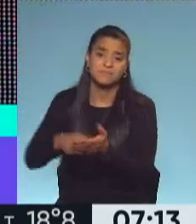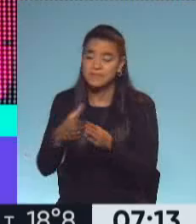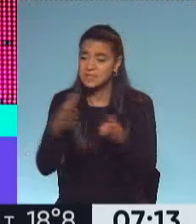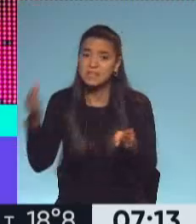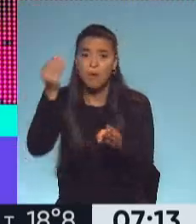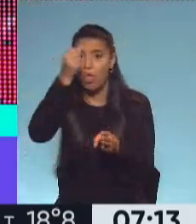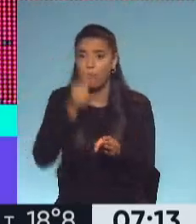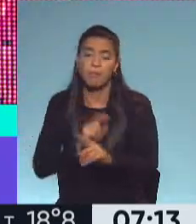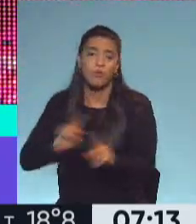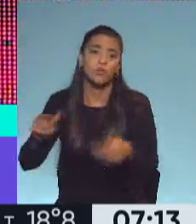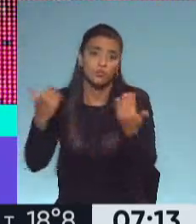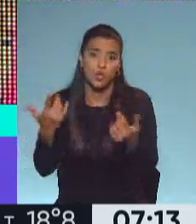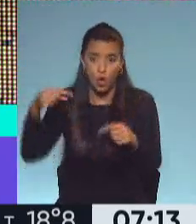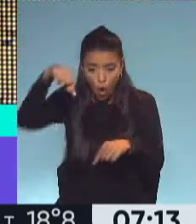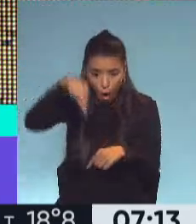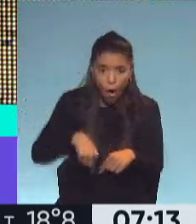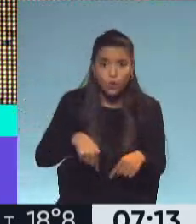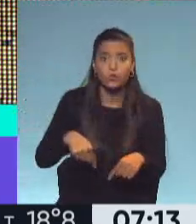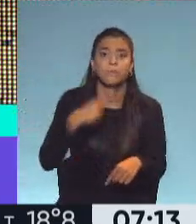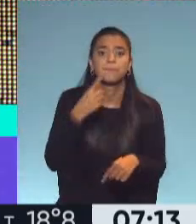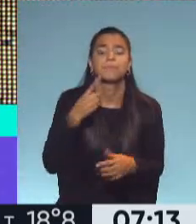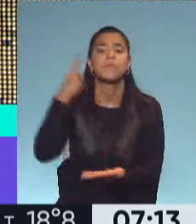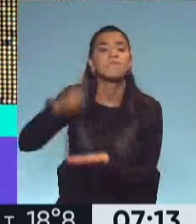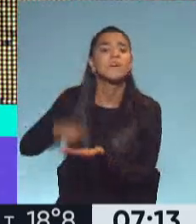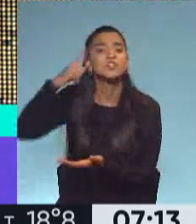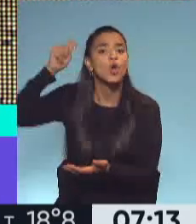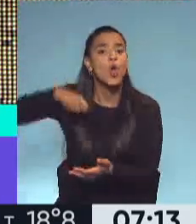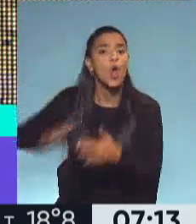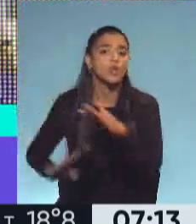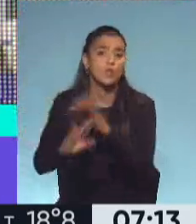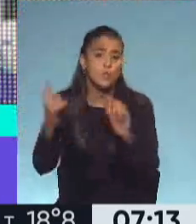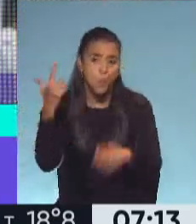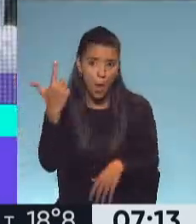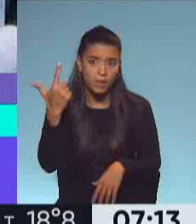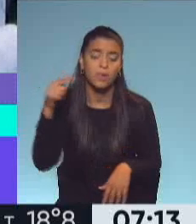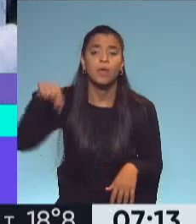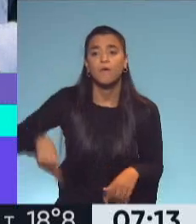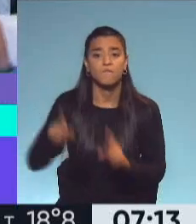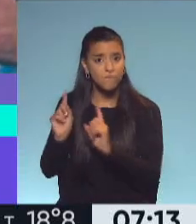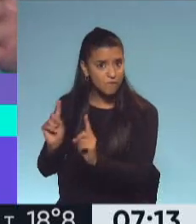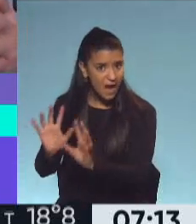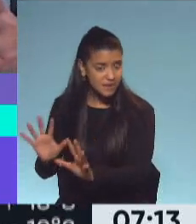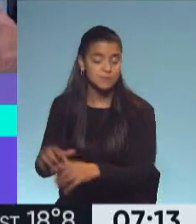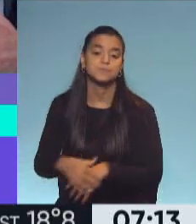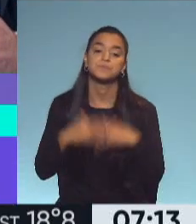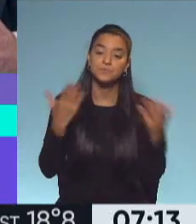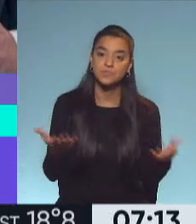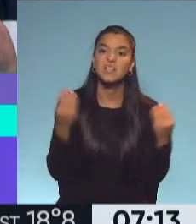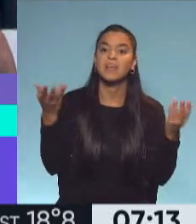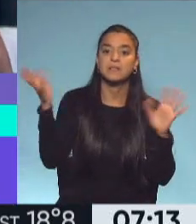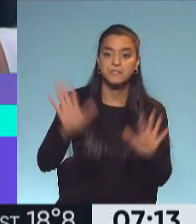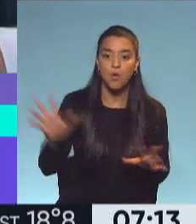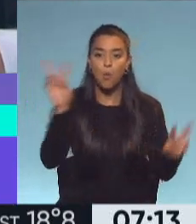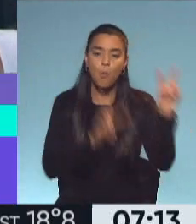fin de semana, con lo cual hoy, de hecho, no hay fallo de la Corte. Hoy se habría mantenido. Entonces lo que hicieron